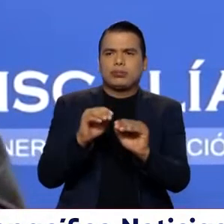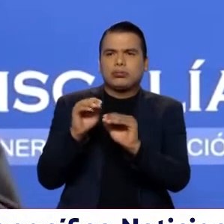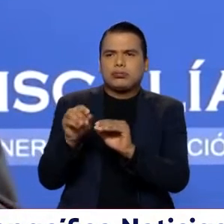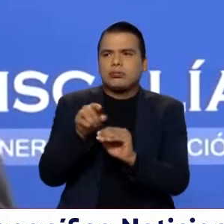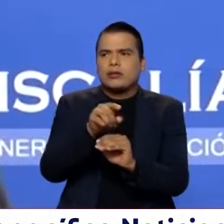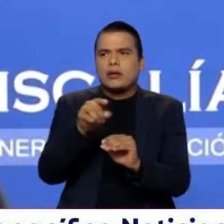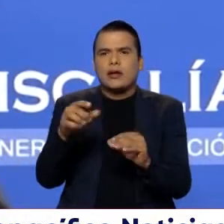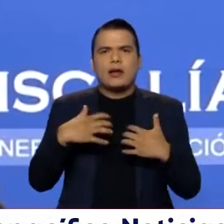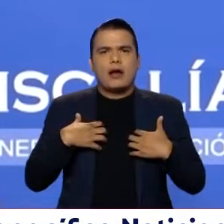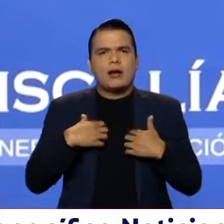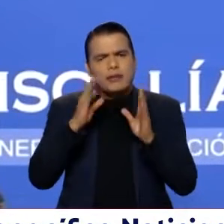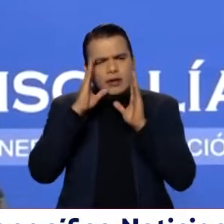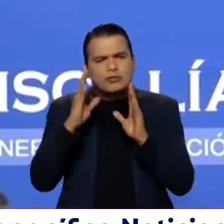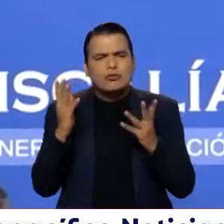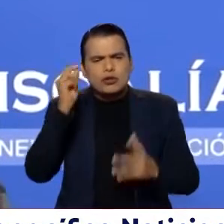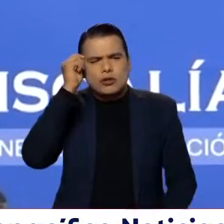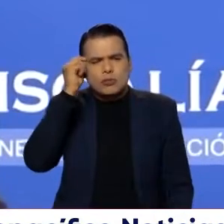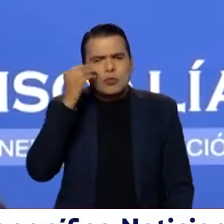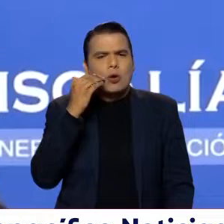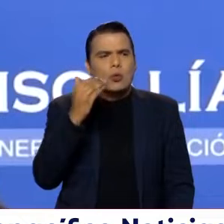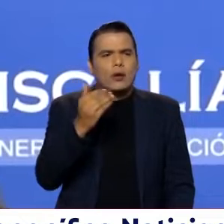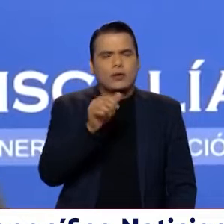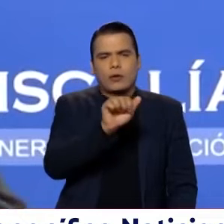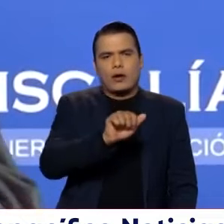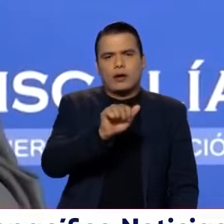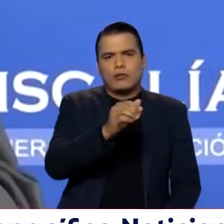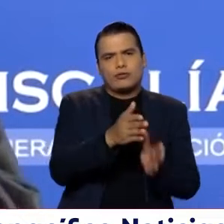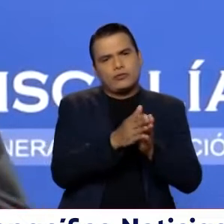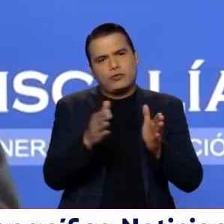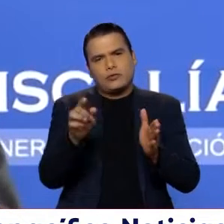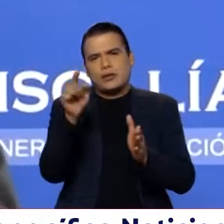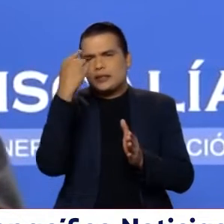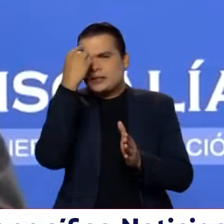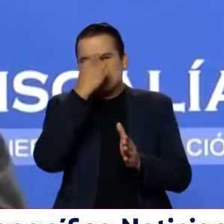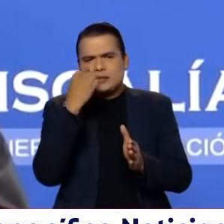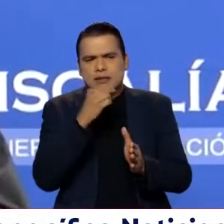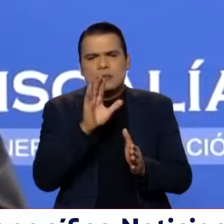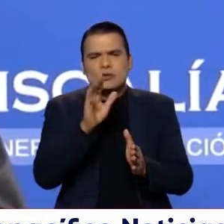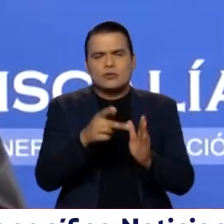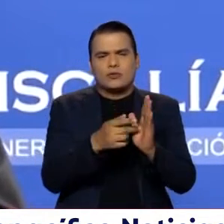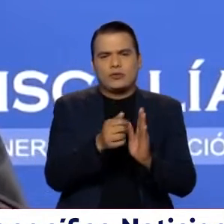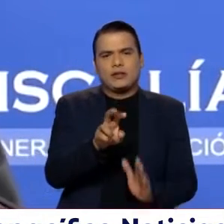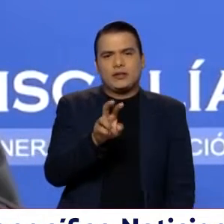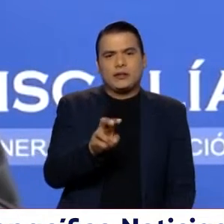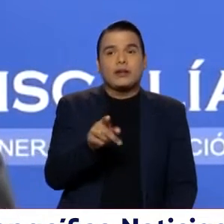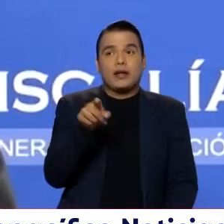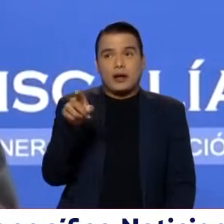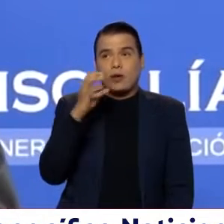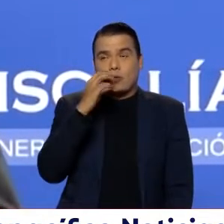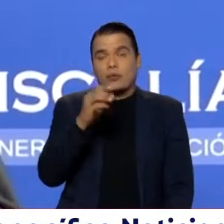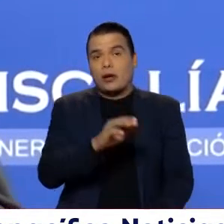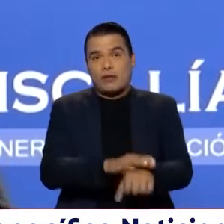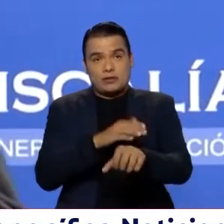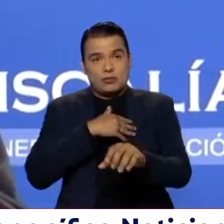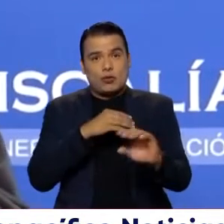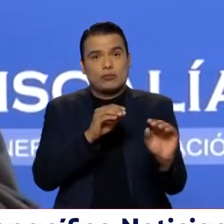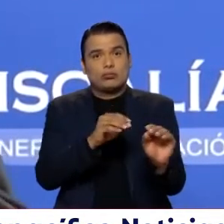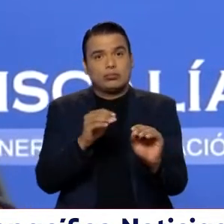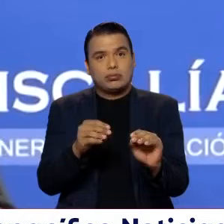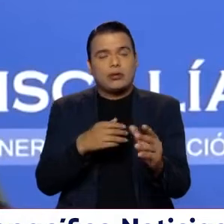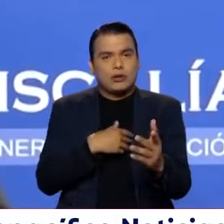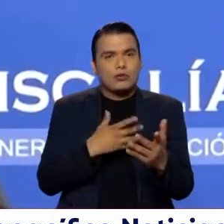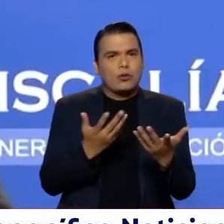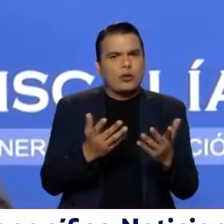Buga entre agosto y septiembre de 2017. El hombre habría cobrado y engañado a varias personas con